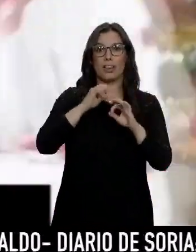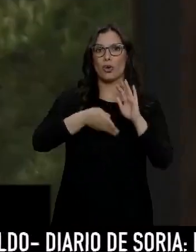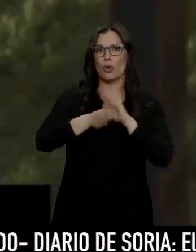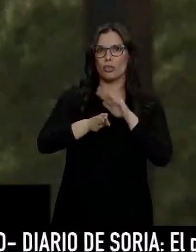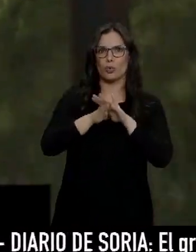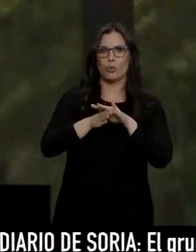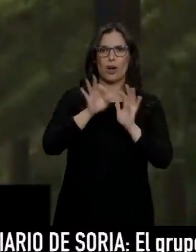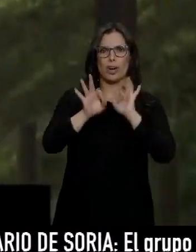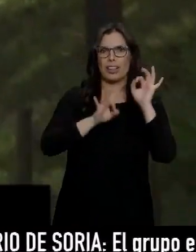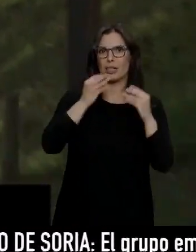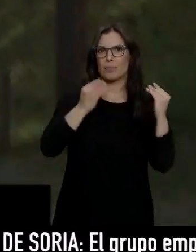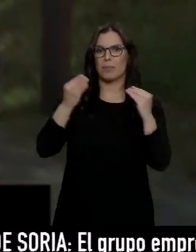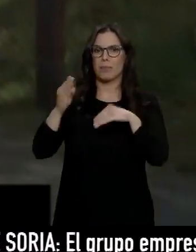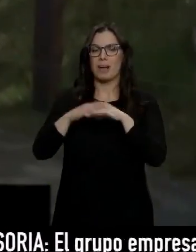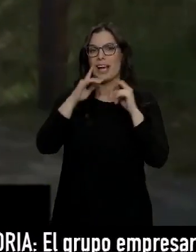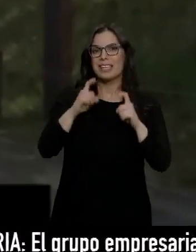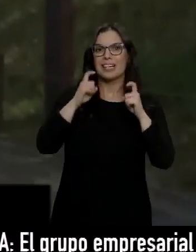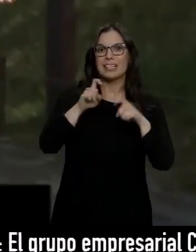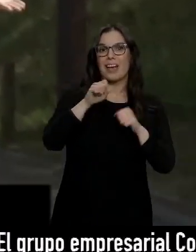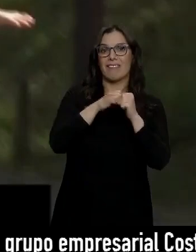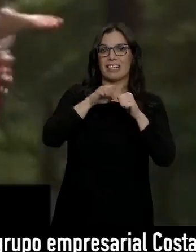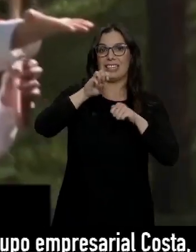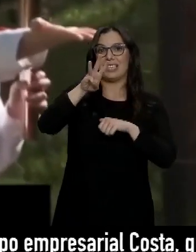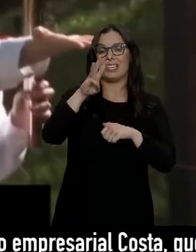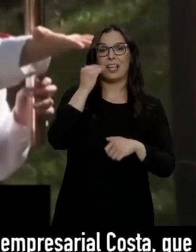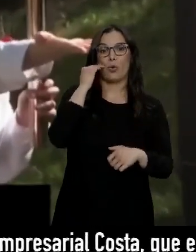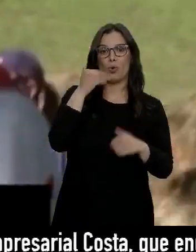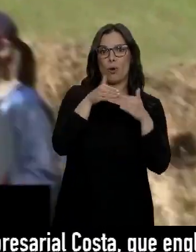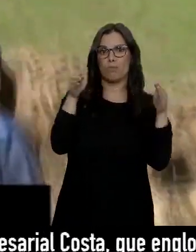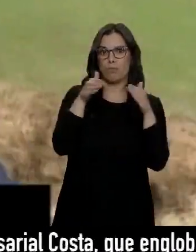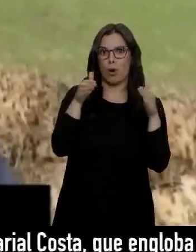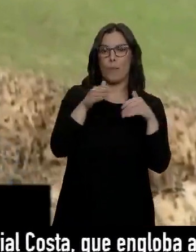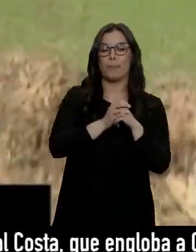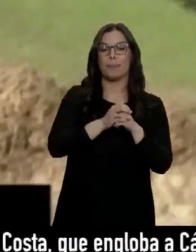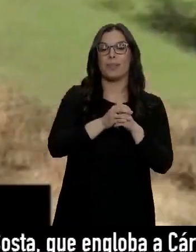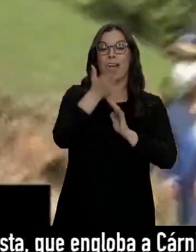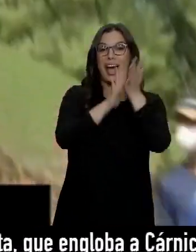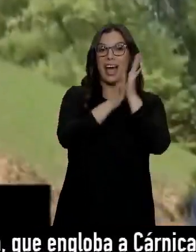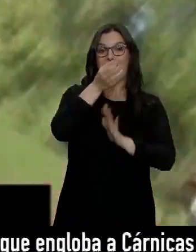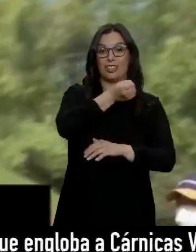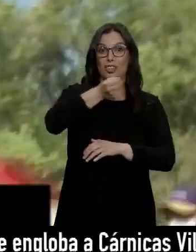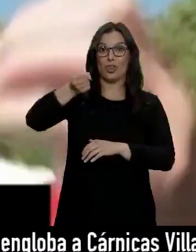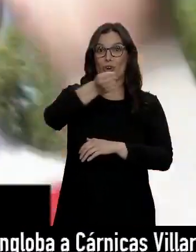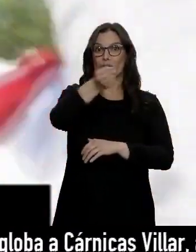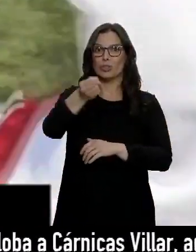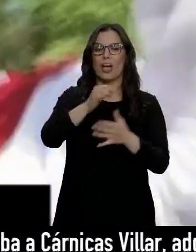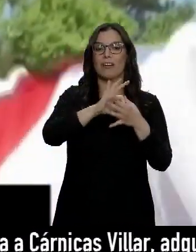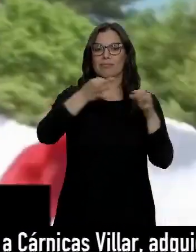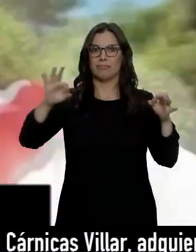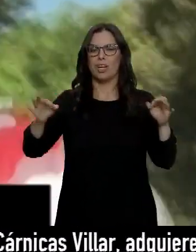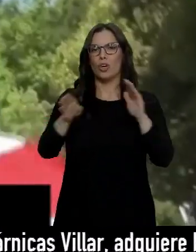que el 23 de julio se encienda la llama olímpica. El relevo de la antorcha prosigue su curso, aunque con modificaciones en el